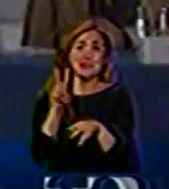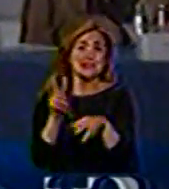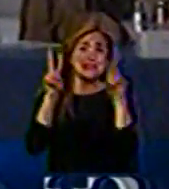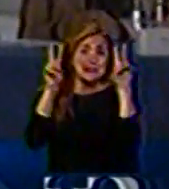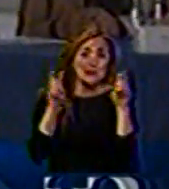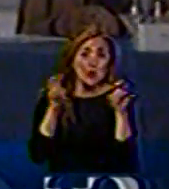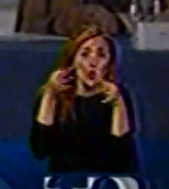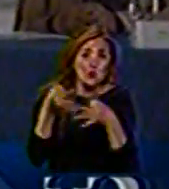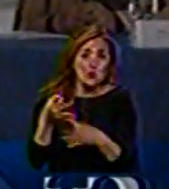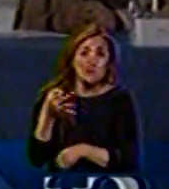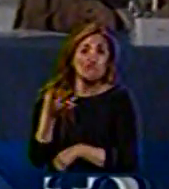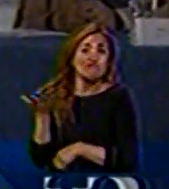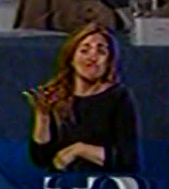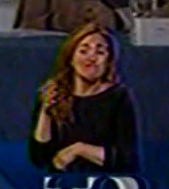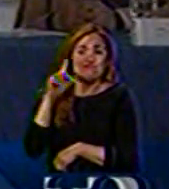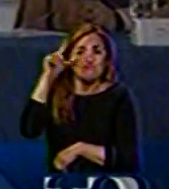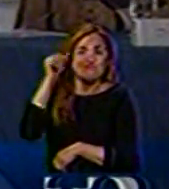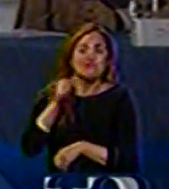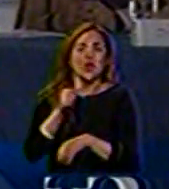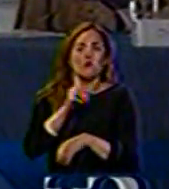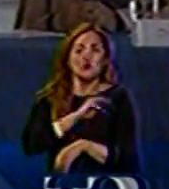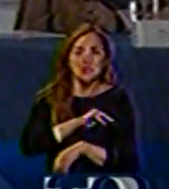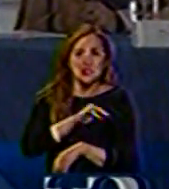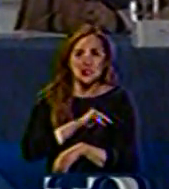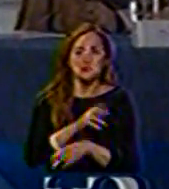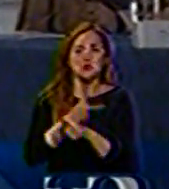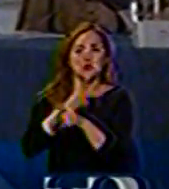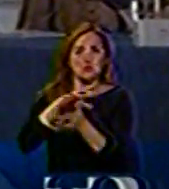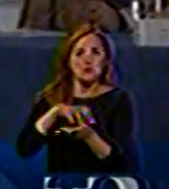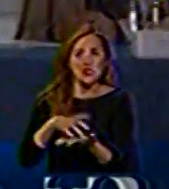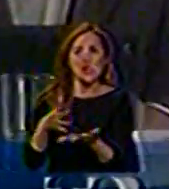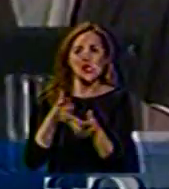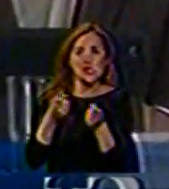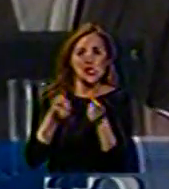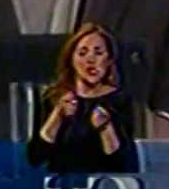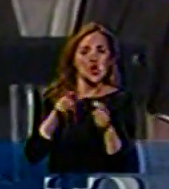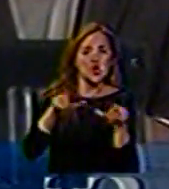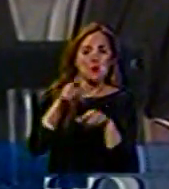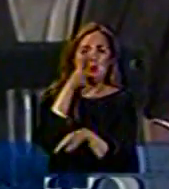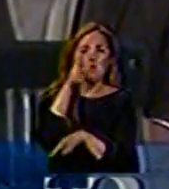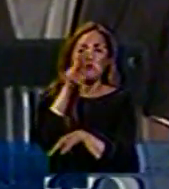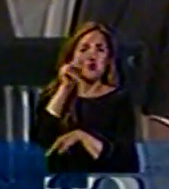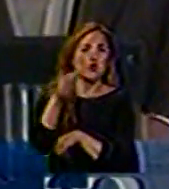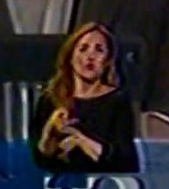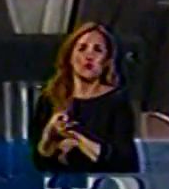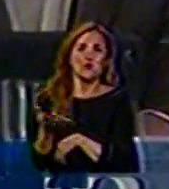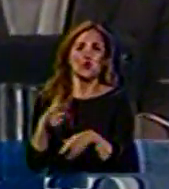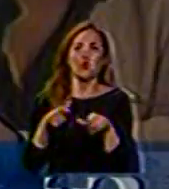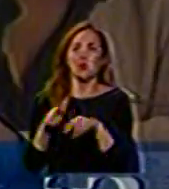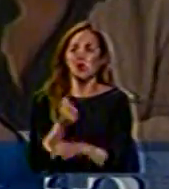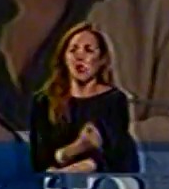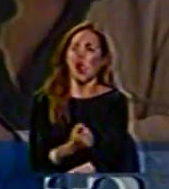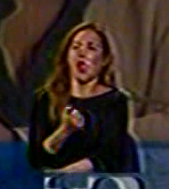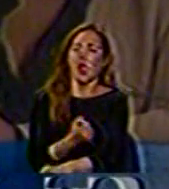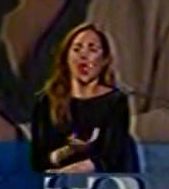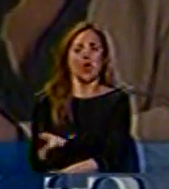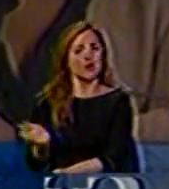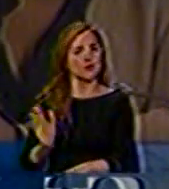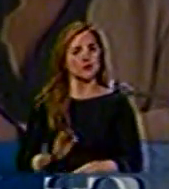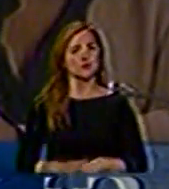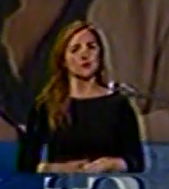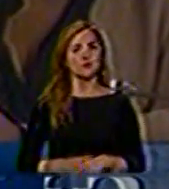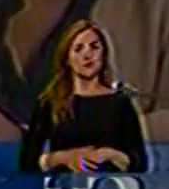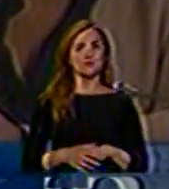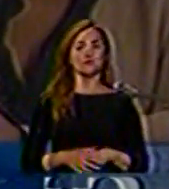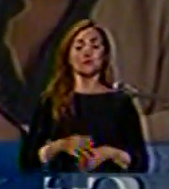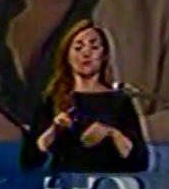como por ejemplo que los gobiernos autónomos descentralizados controlen más los espacios públicos para que no sean lugares de consumo de estupefacientes.